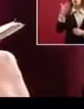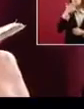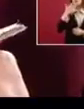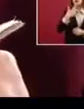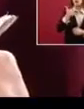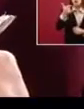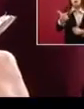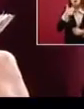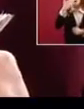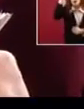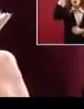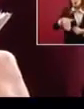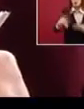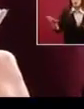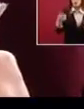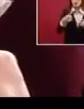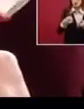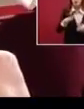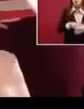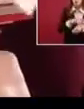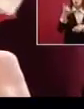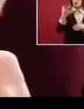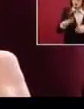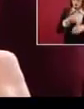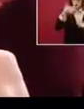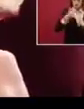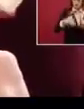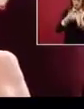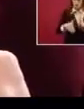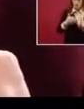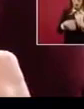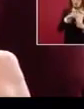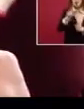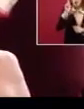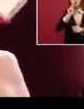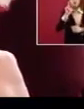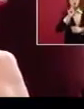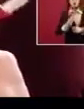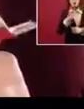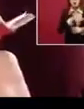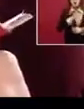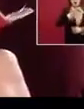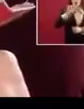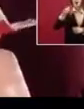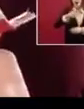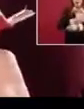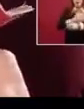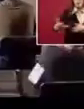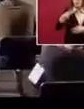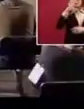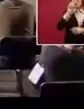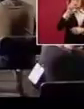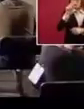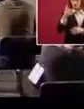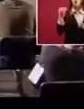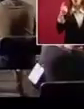quisiera saber si esto se debe a la falta de pruebas del comité por realizar qué está